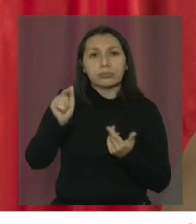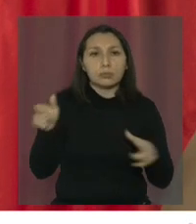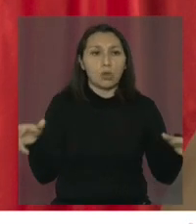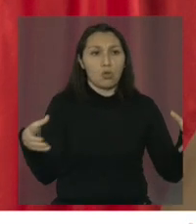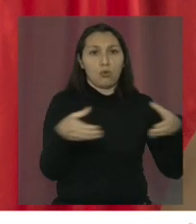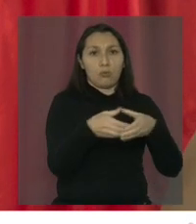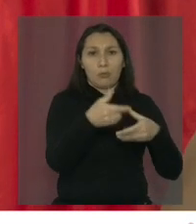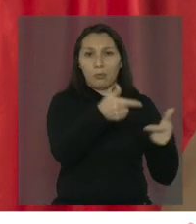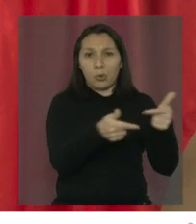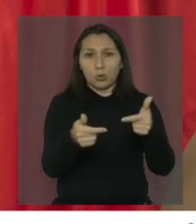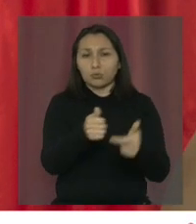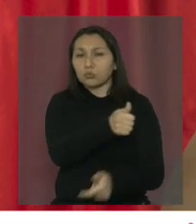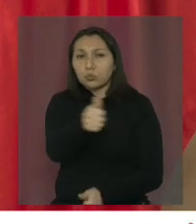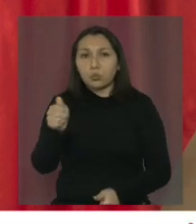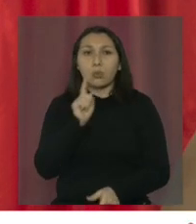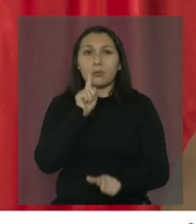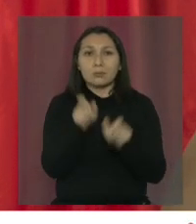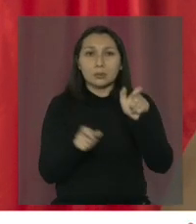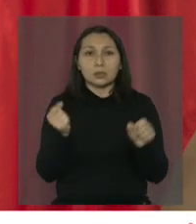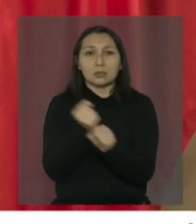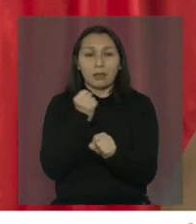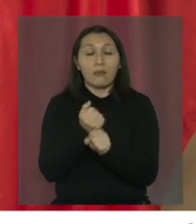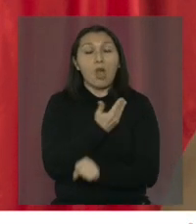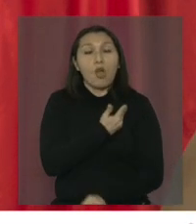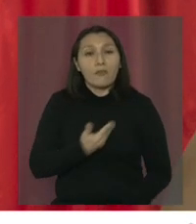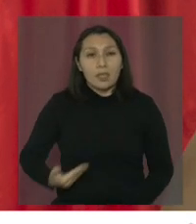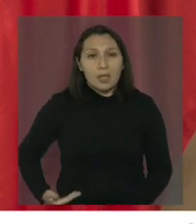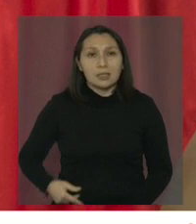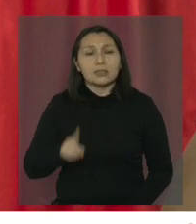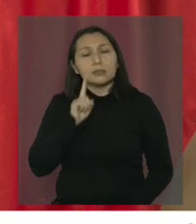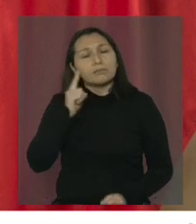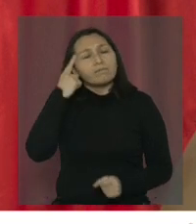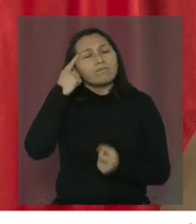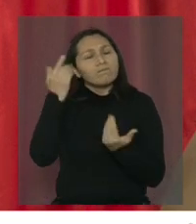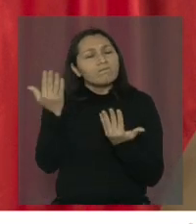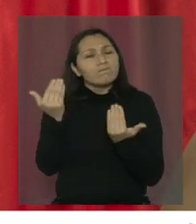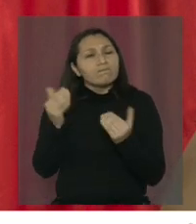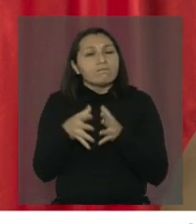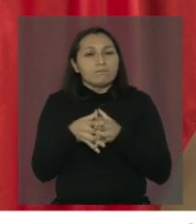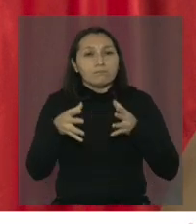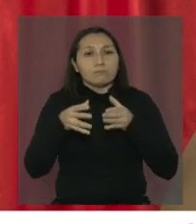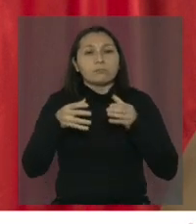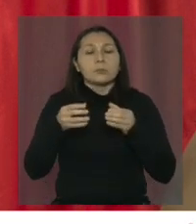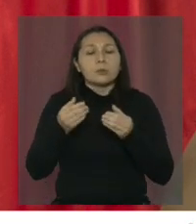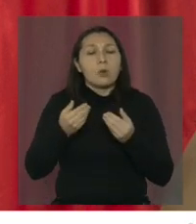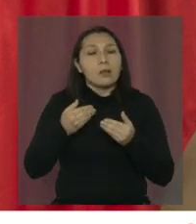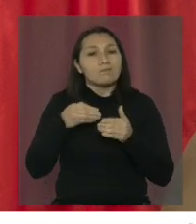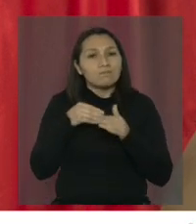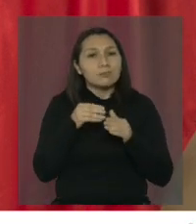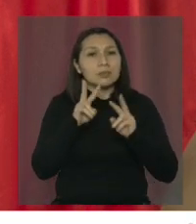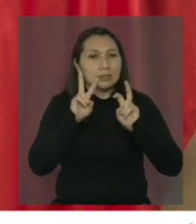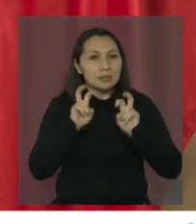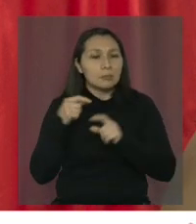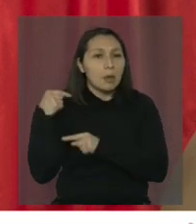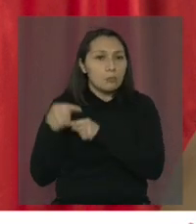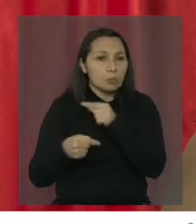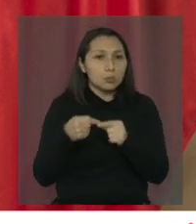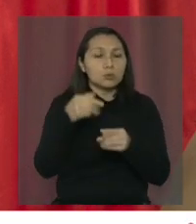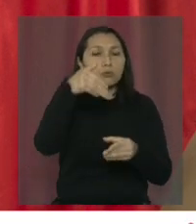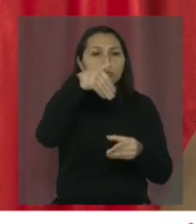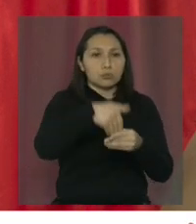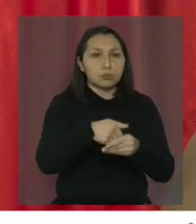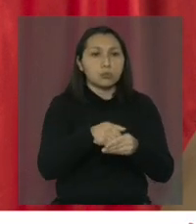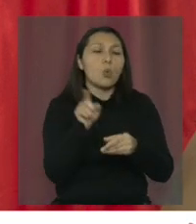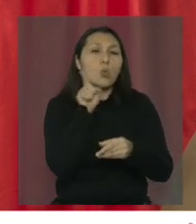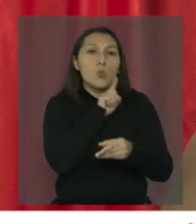y todos quienes trabajamos en el gobierno tenemos una esperanza muy grande depositada en el proceso y en el plebiscito de